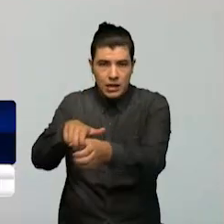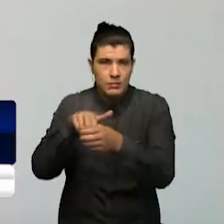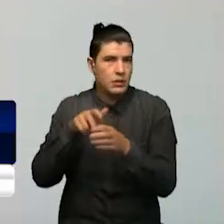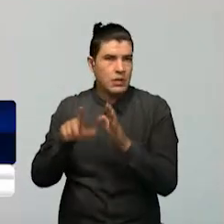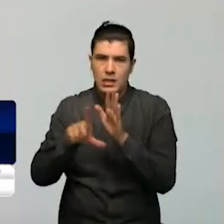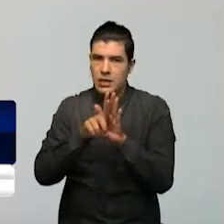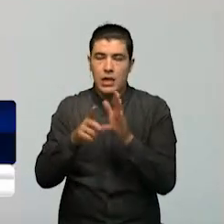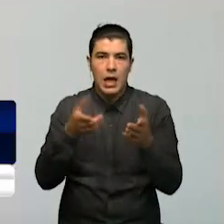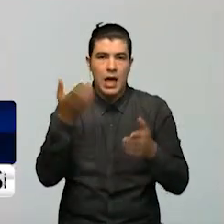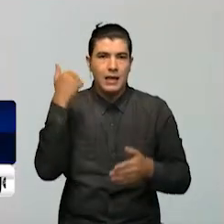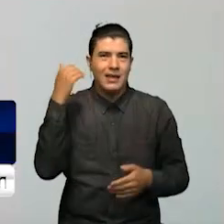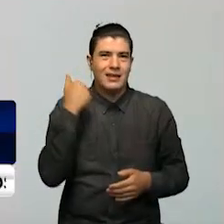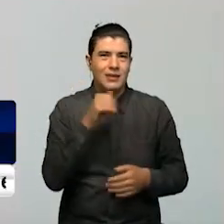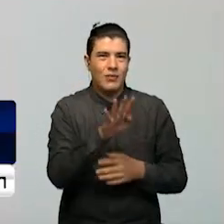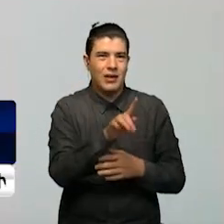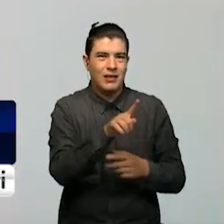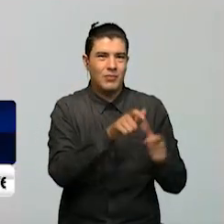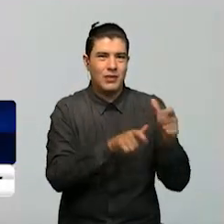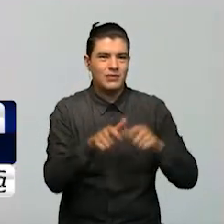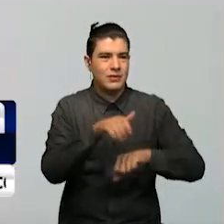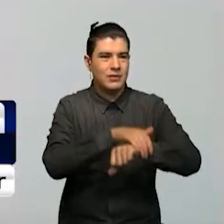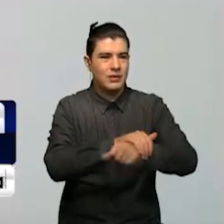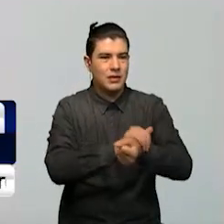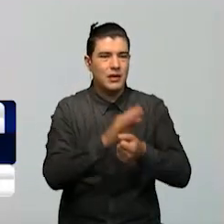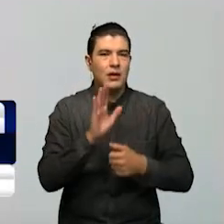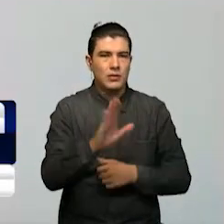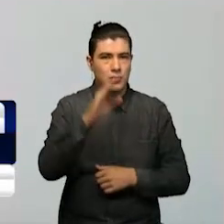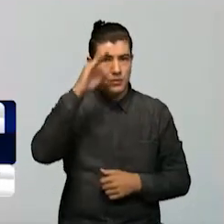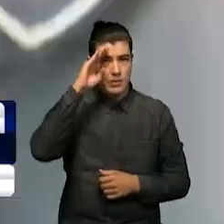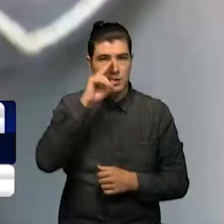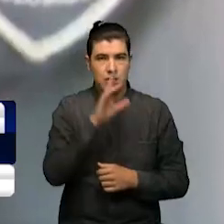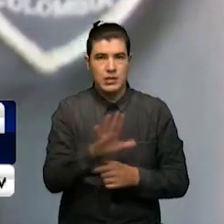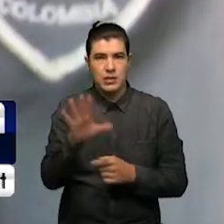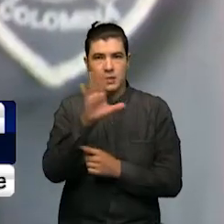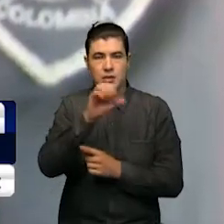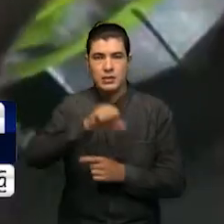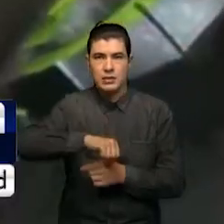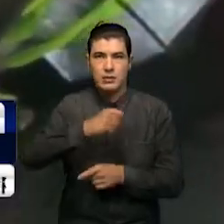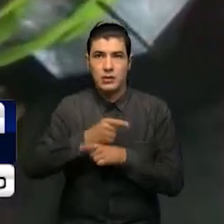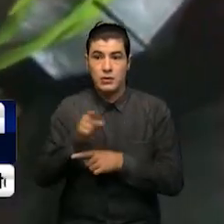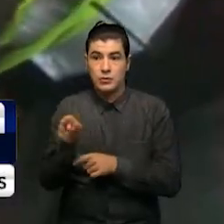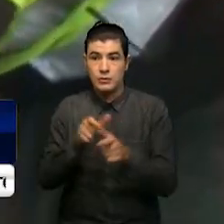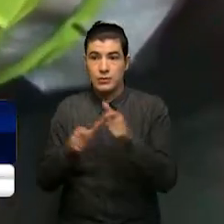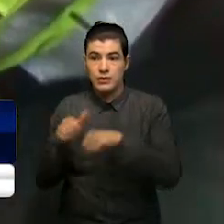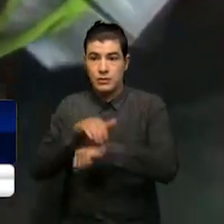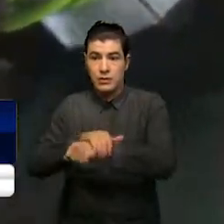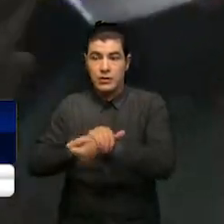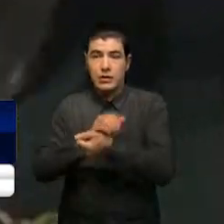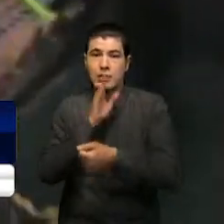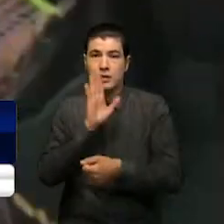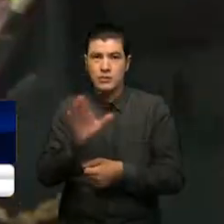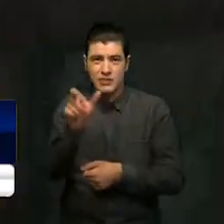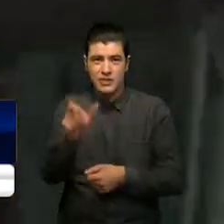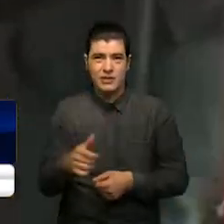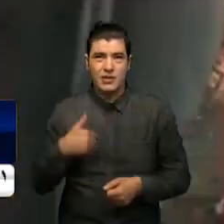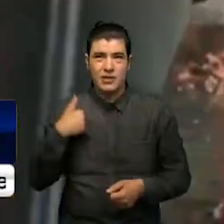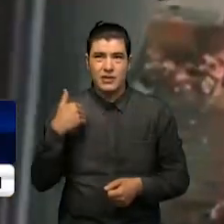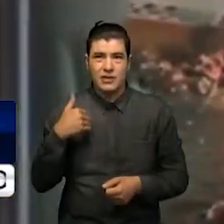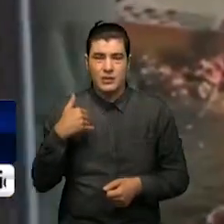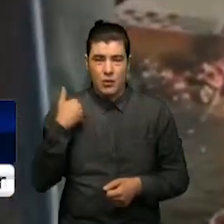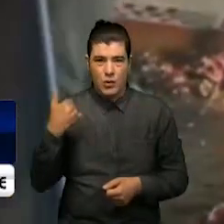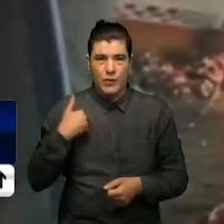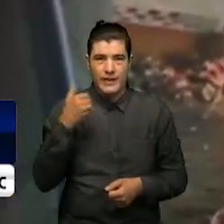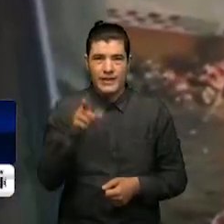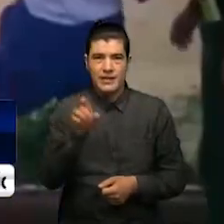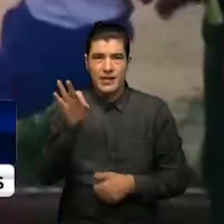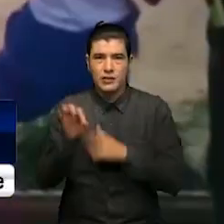se presentaron 41 capturas en flagrancia por parte de nuestras patrullas de los cuadrantes. Entre los capturados está un adolescente de 18 años de